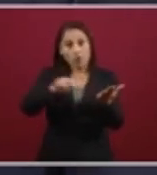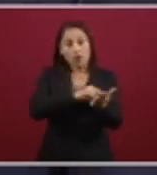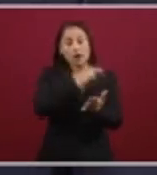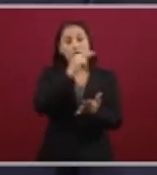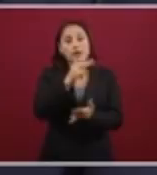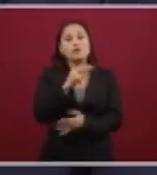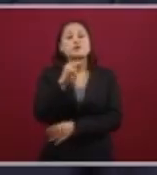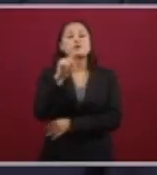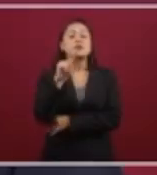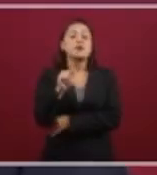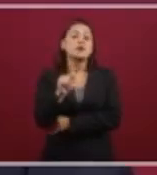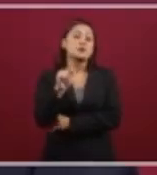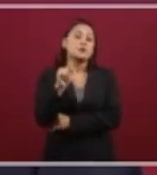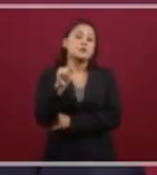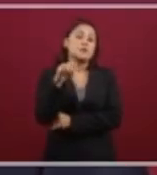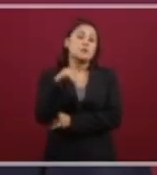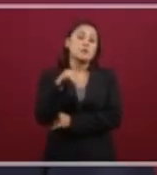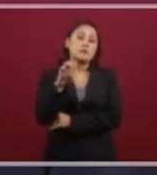Estados Unidos.